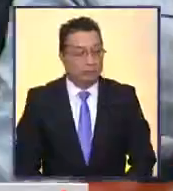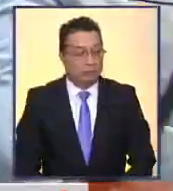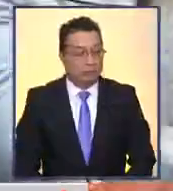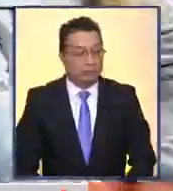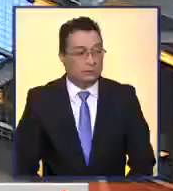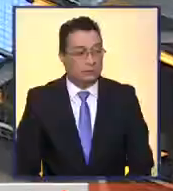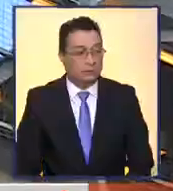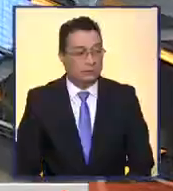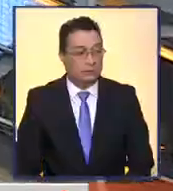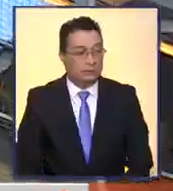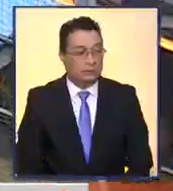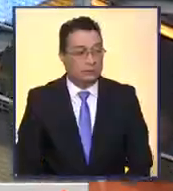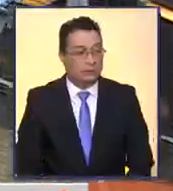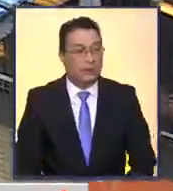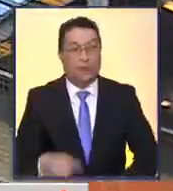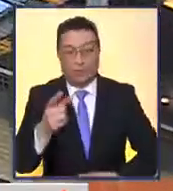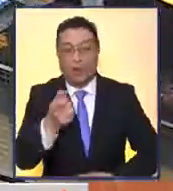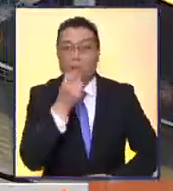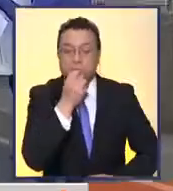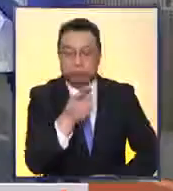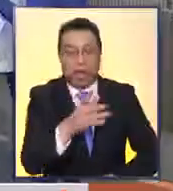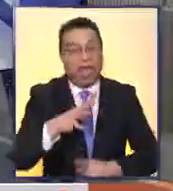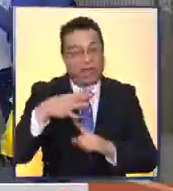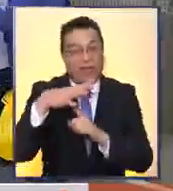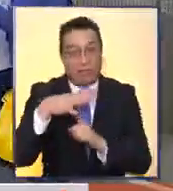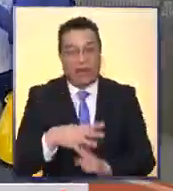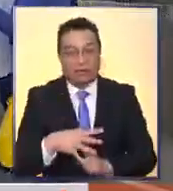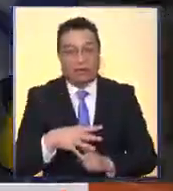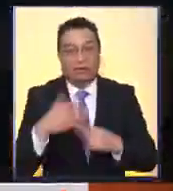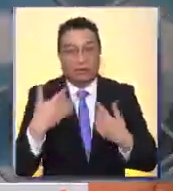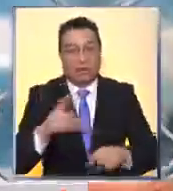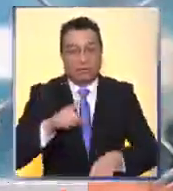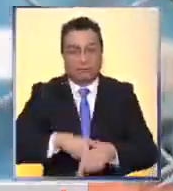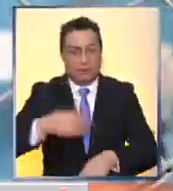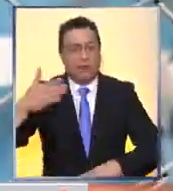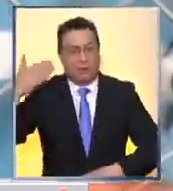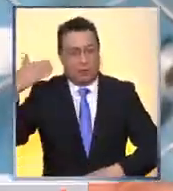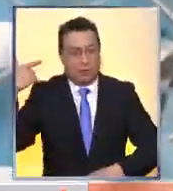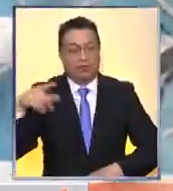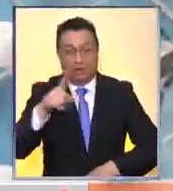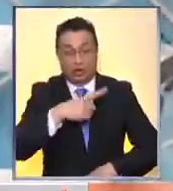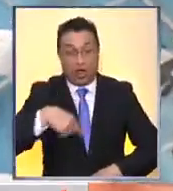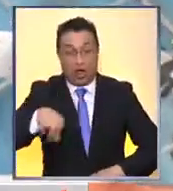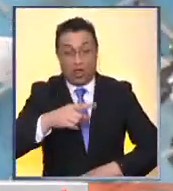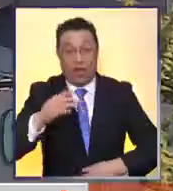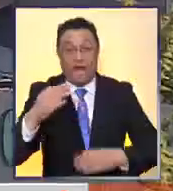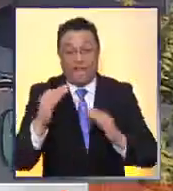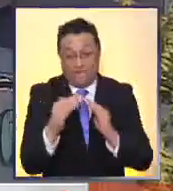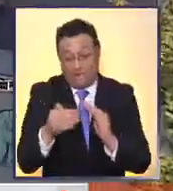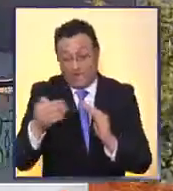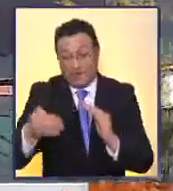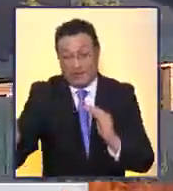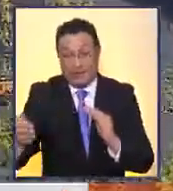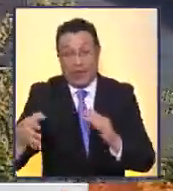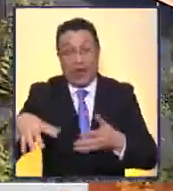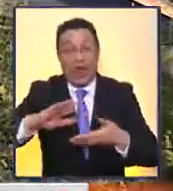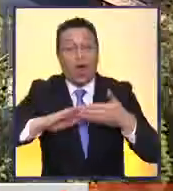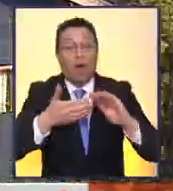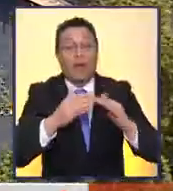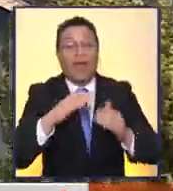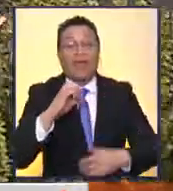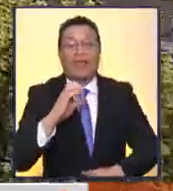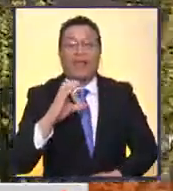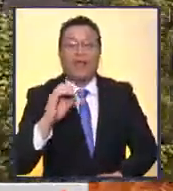ni garanta! Acusan discriminación. Y es que tiempo atrás, vecinos de la comunidad ecológica, ubicada a solo metros del terreno donde